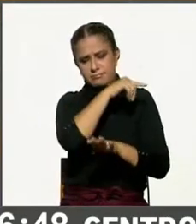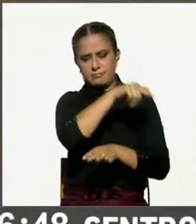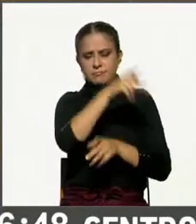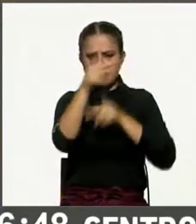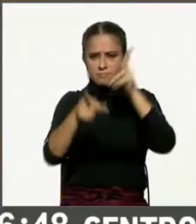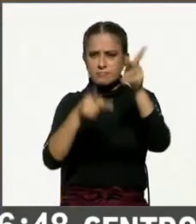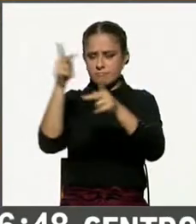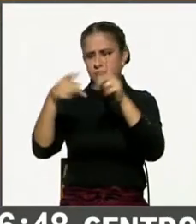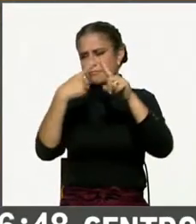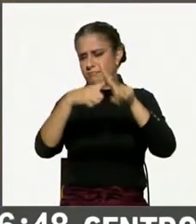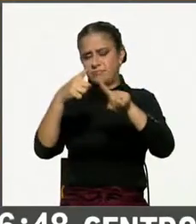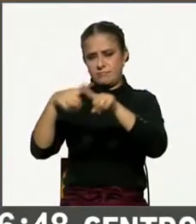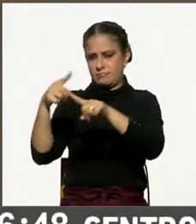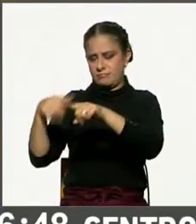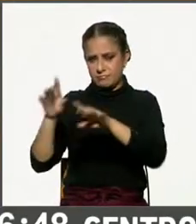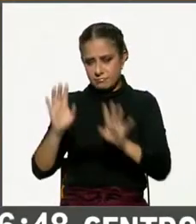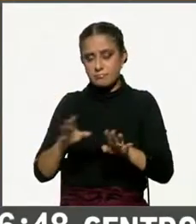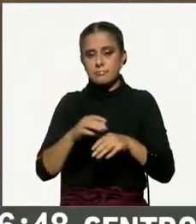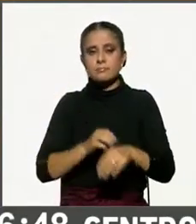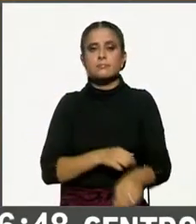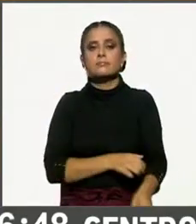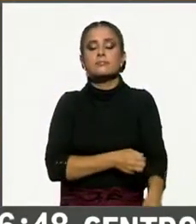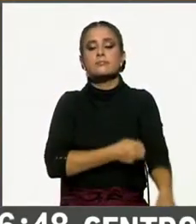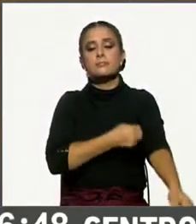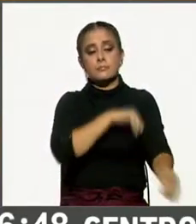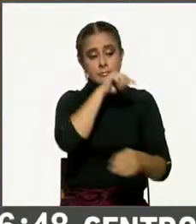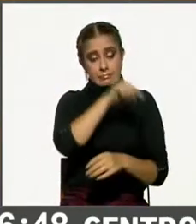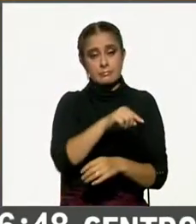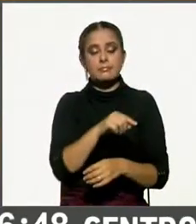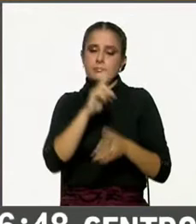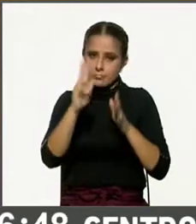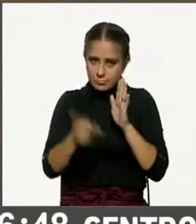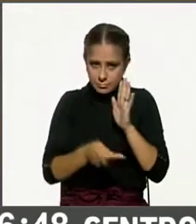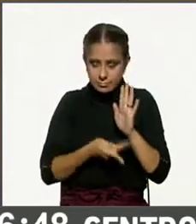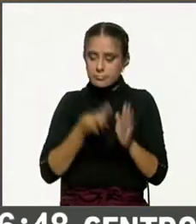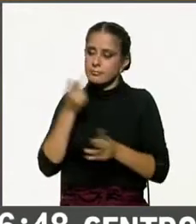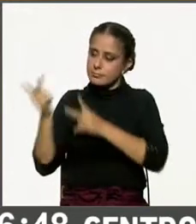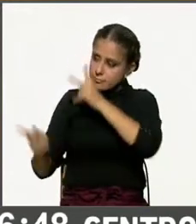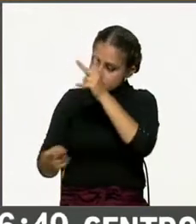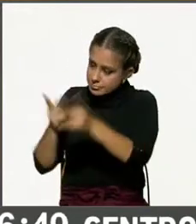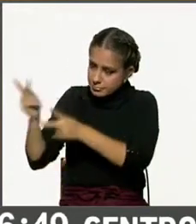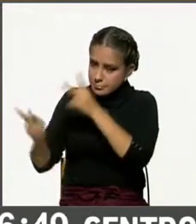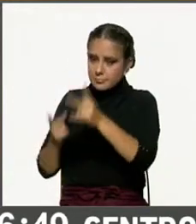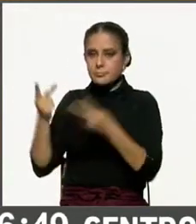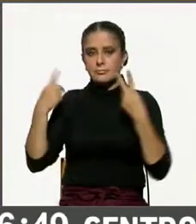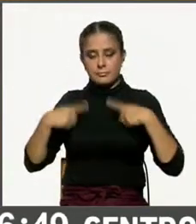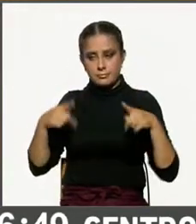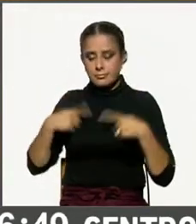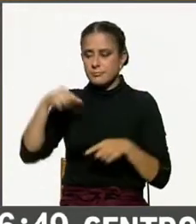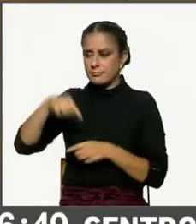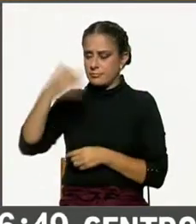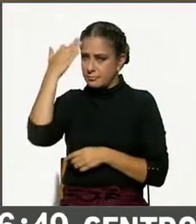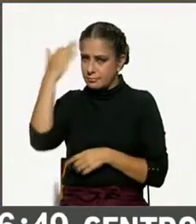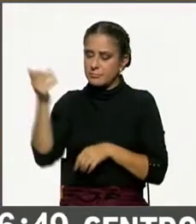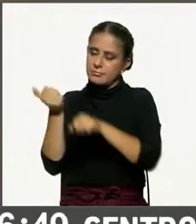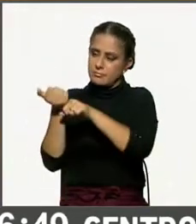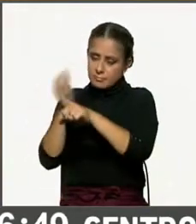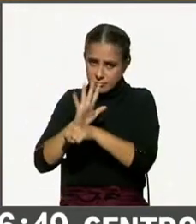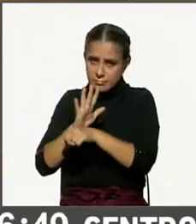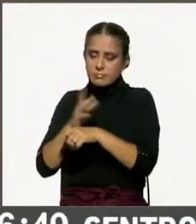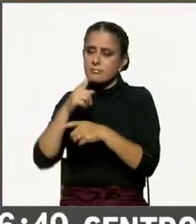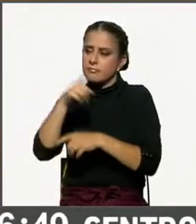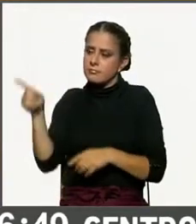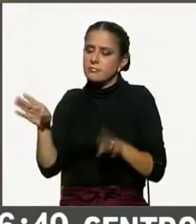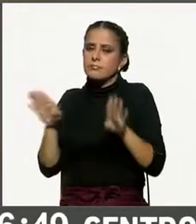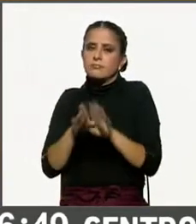este espacio y le han dado un seguimiento muy puntual a lo que pasa con la pandemia. Pues ellos